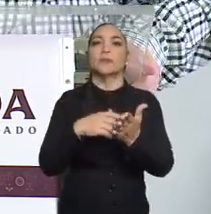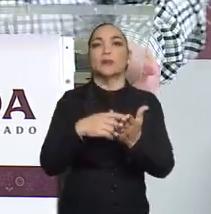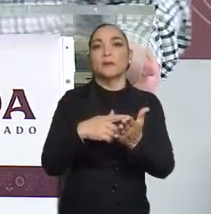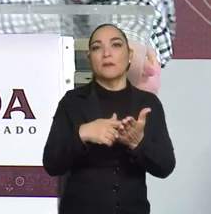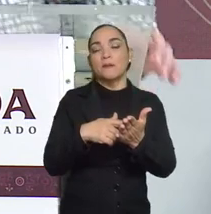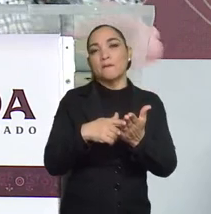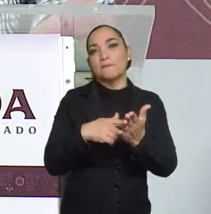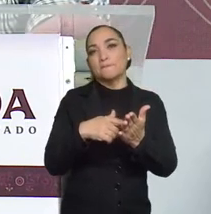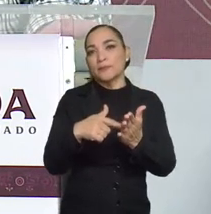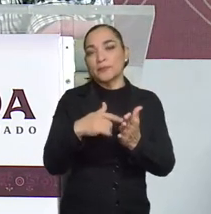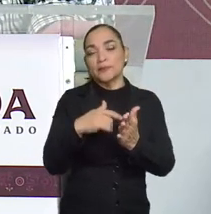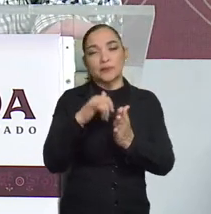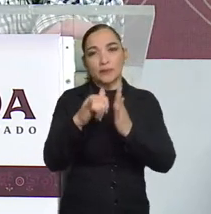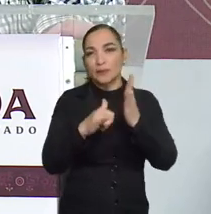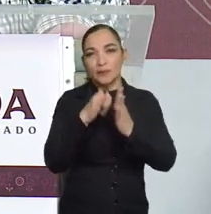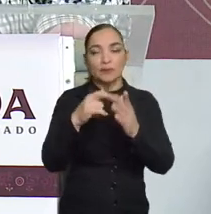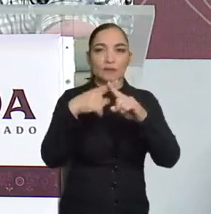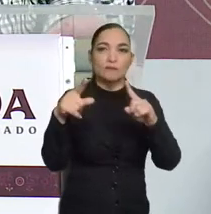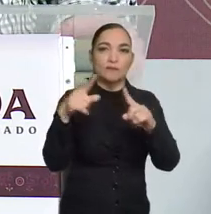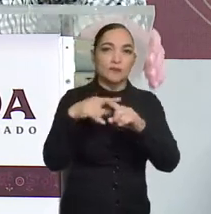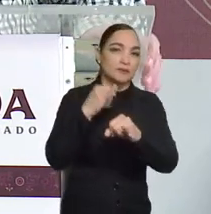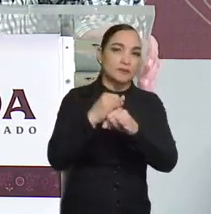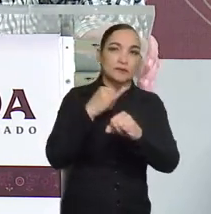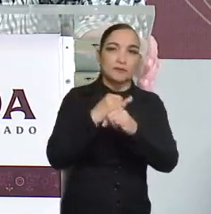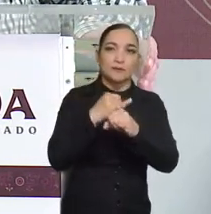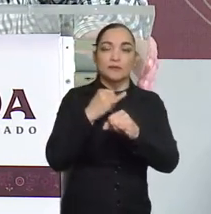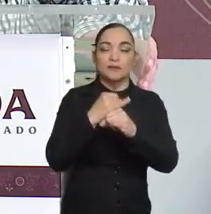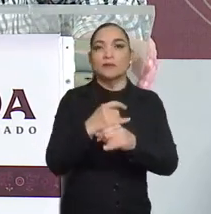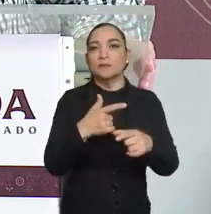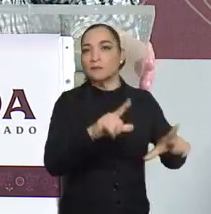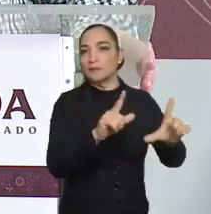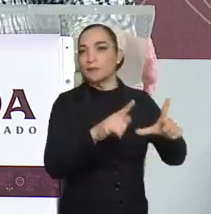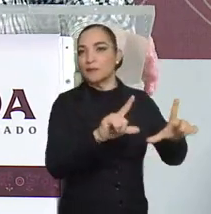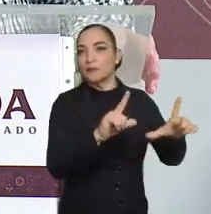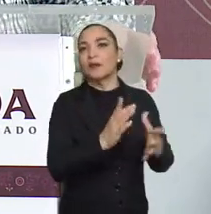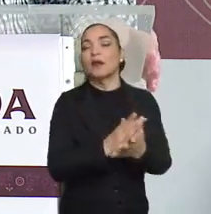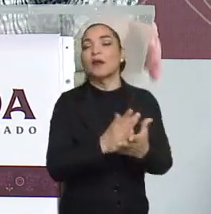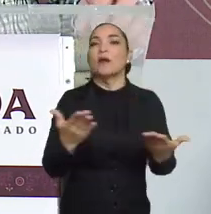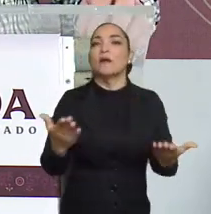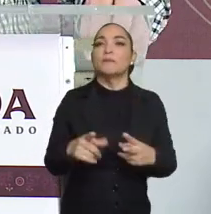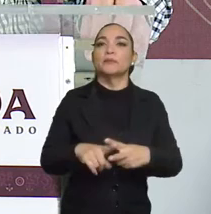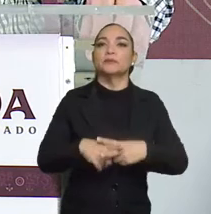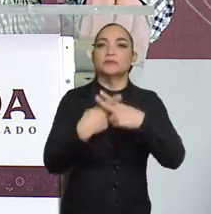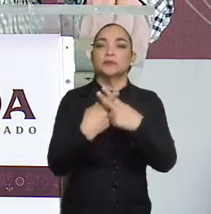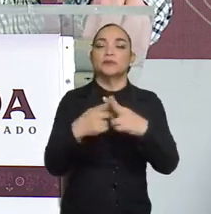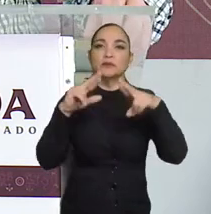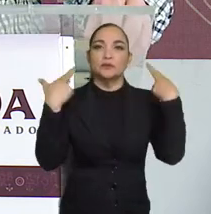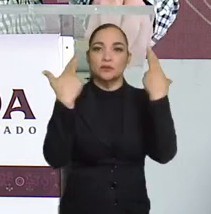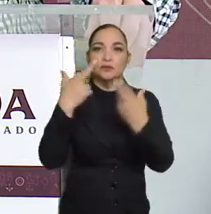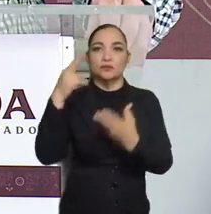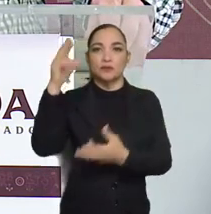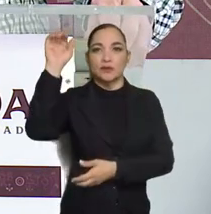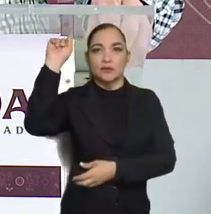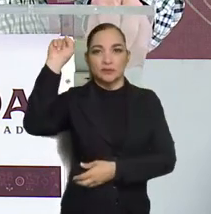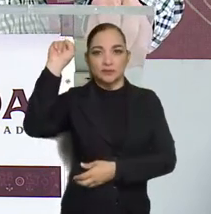Vamos a empezar esta semana agradeciendo de antemano sus atenciones.